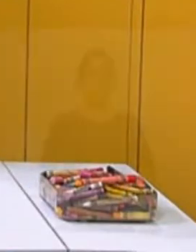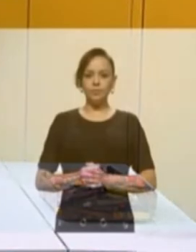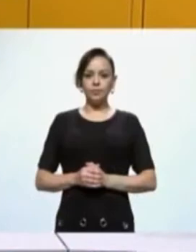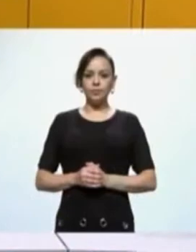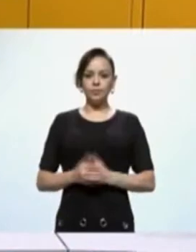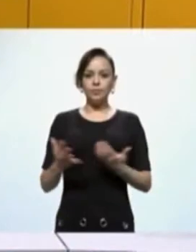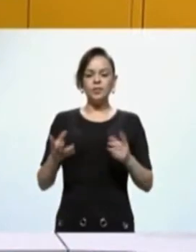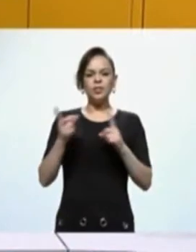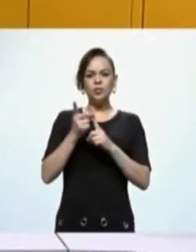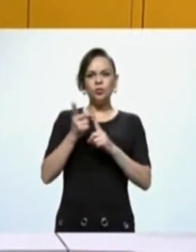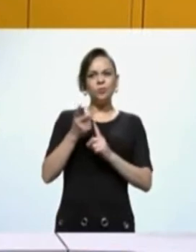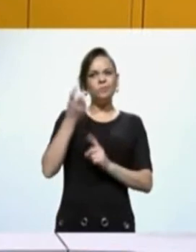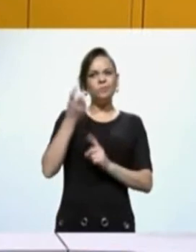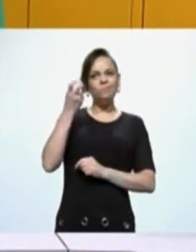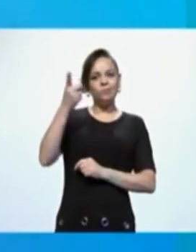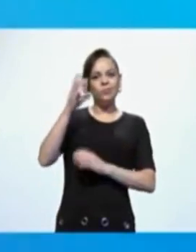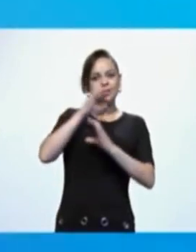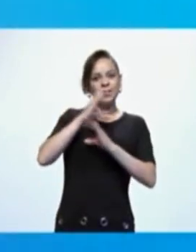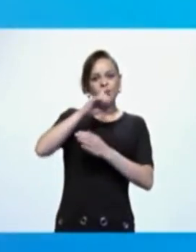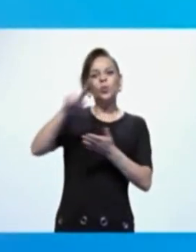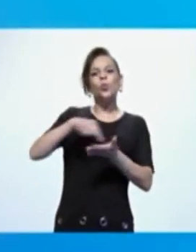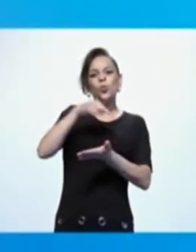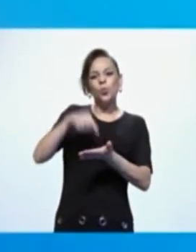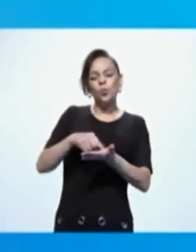¿De dónde serán estas canciones?